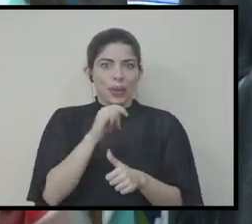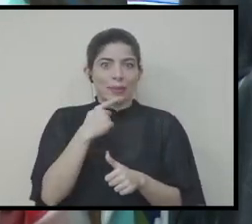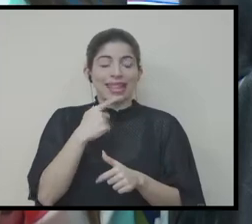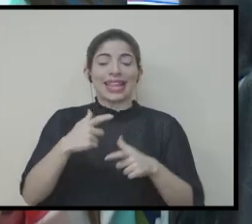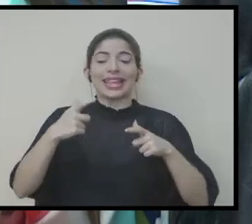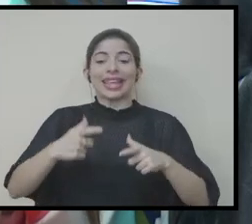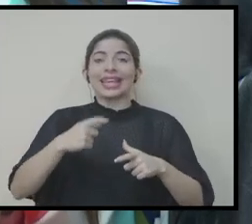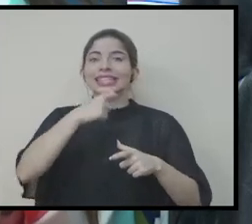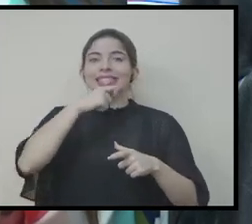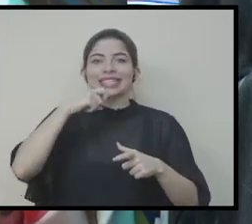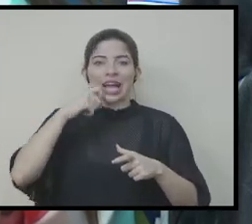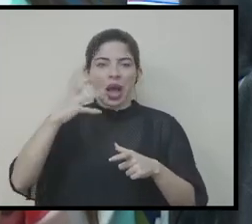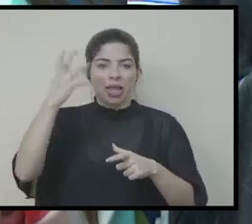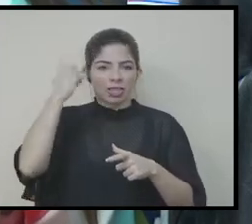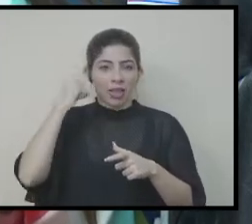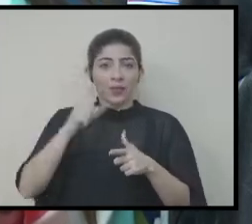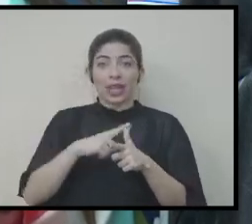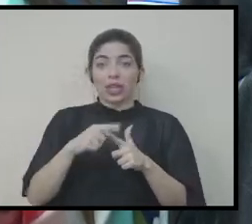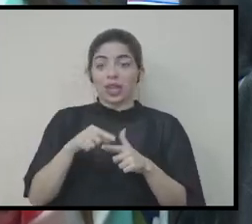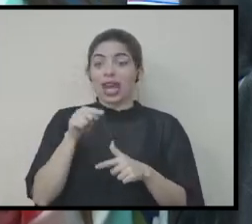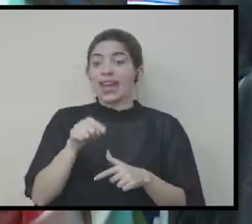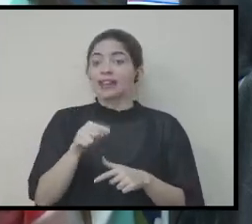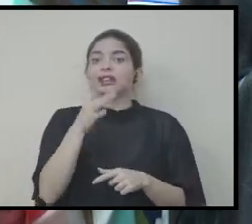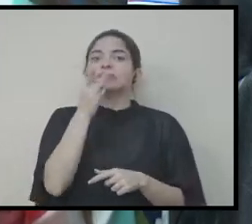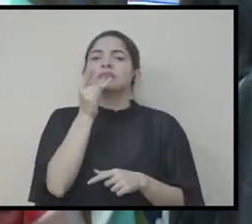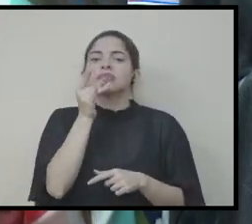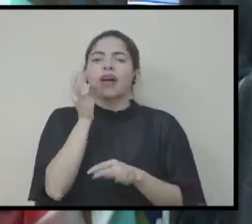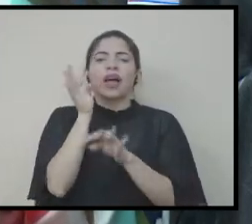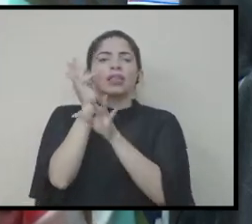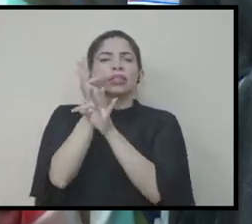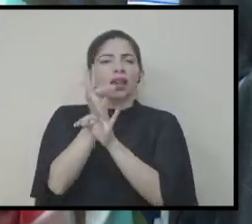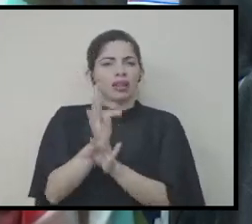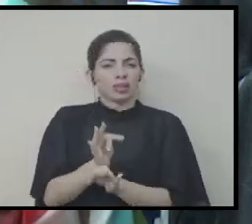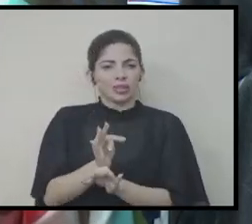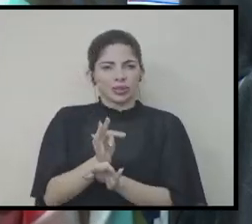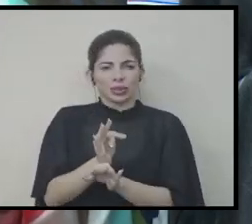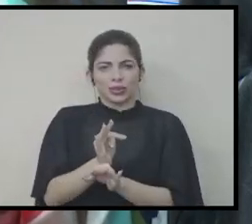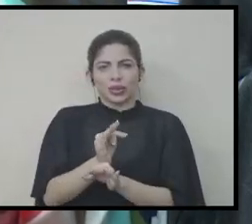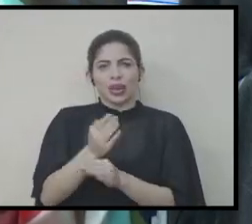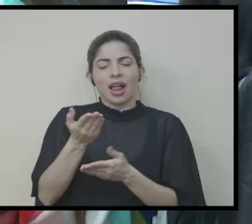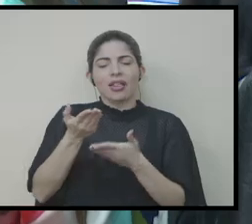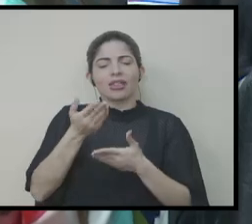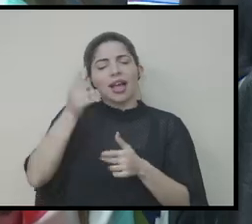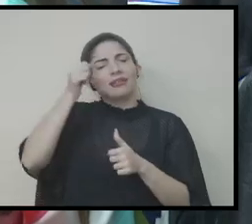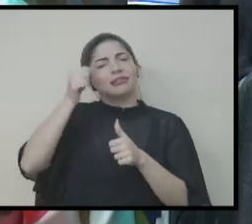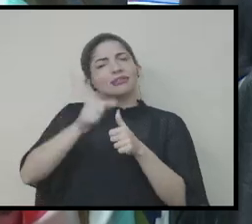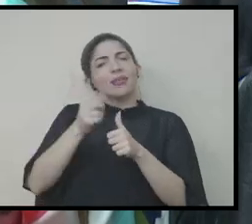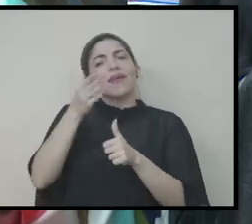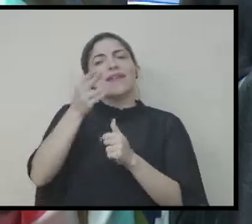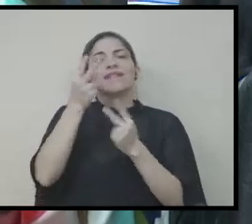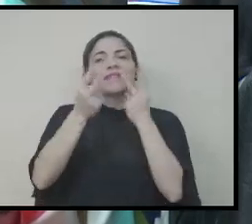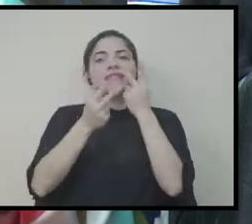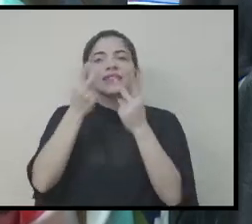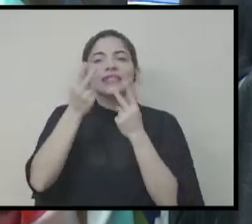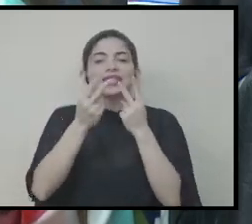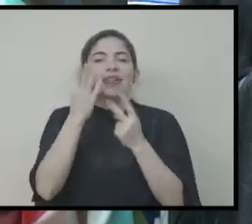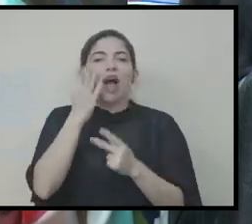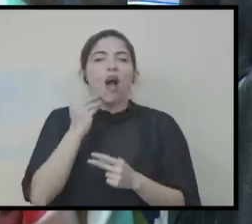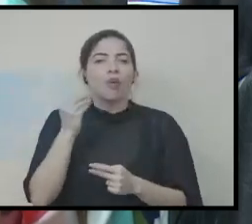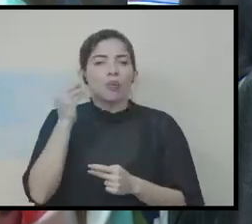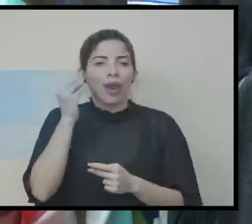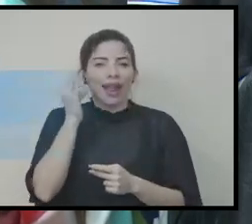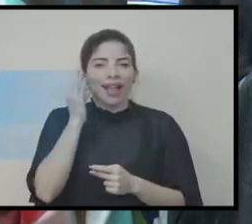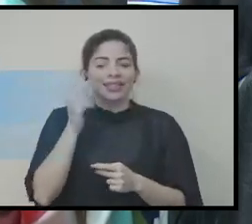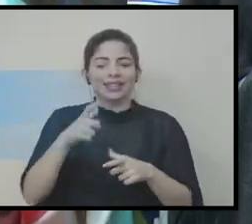queques secos de antaño. Entonces, es ese sabor tradicional, ¿verdad?, que nos lleva a uno a recordar cuando llegaba uno a visitar a sus abuelitos, que era